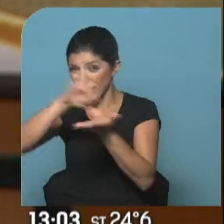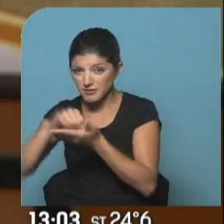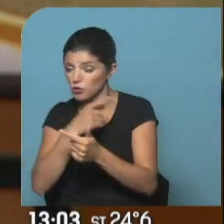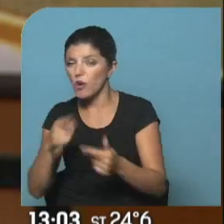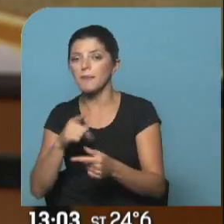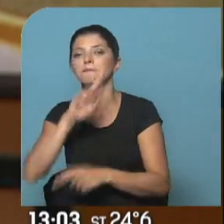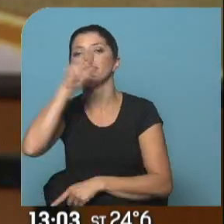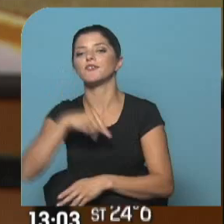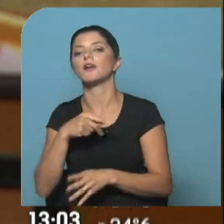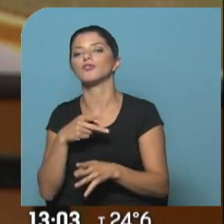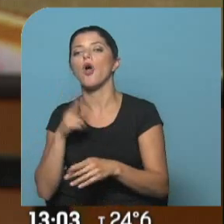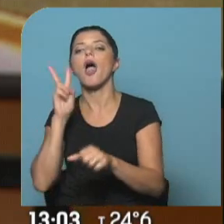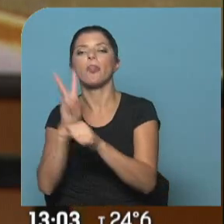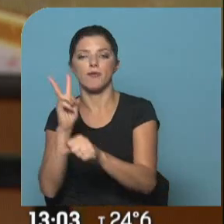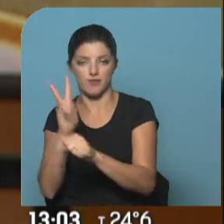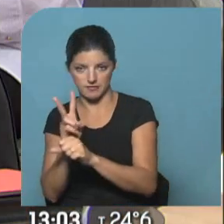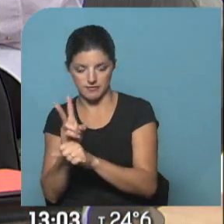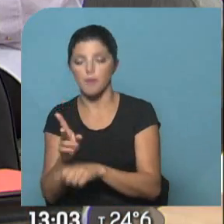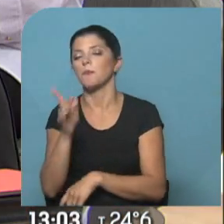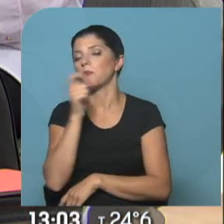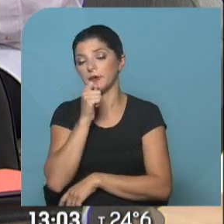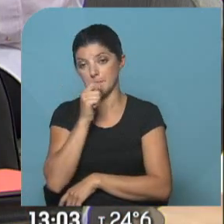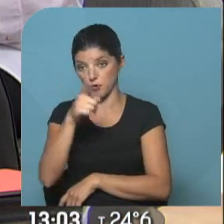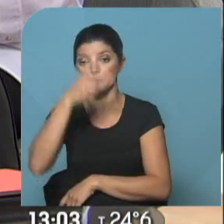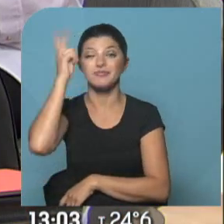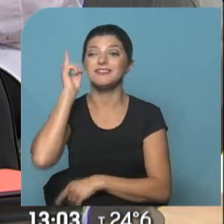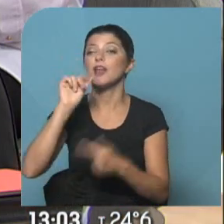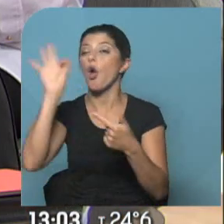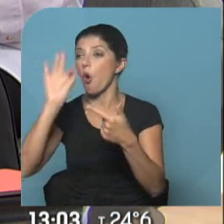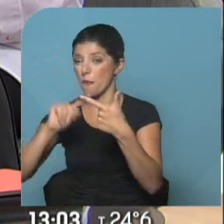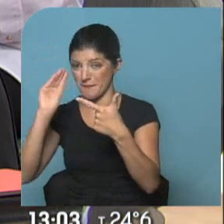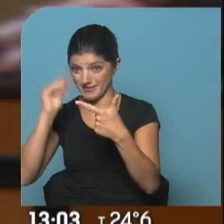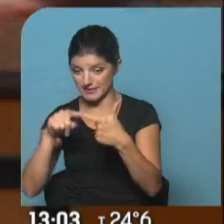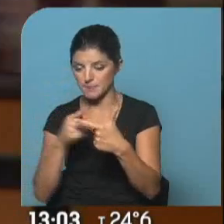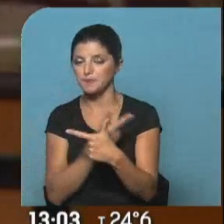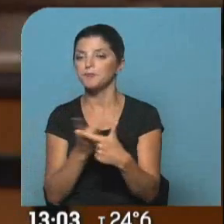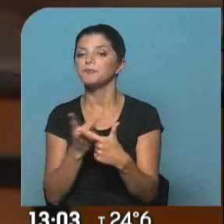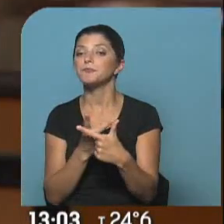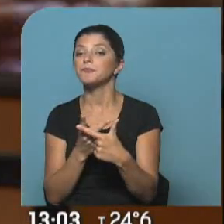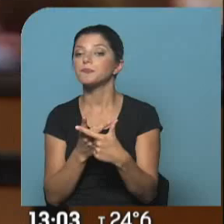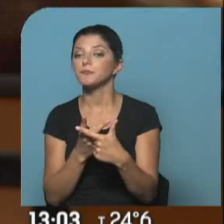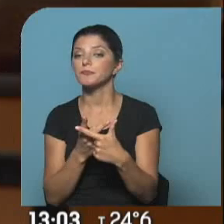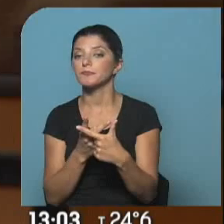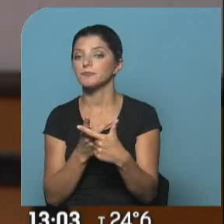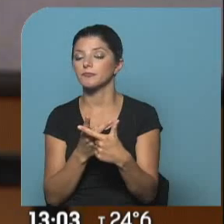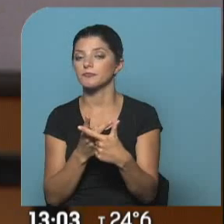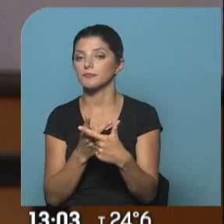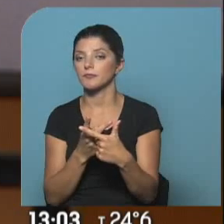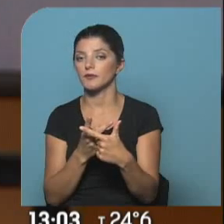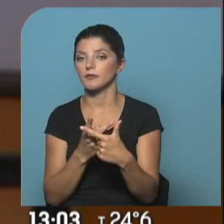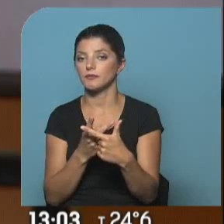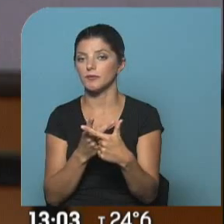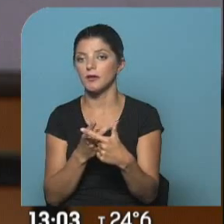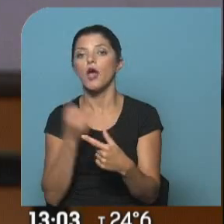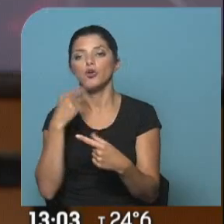Hay países donde las Fuerzas Armadas, como es el caso de Chile o de Brasil, tienen históricamente una trayectoria de definir sus